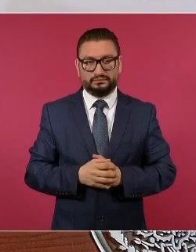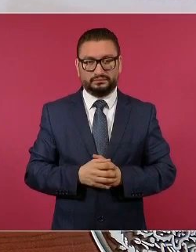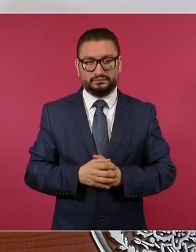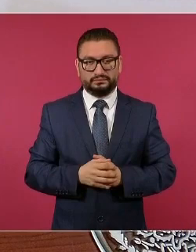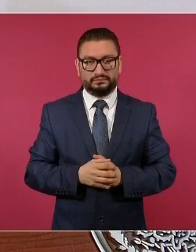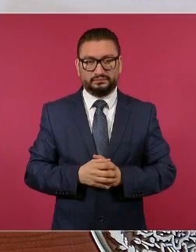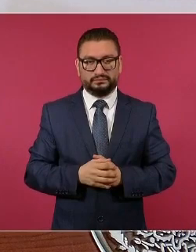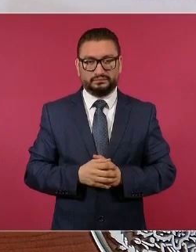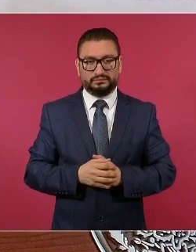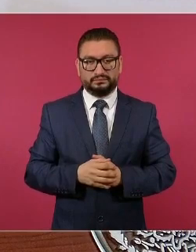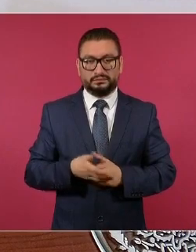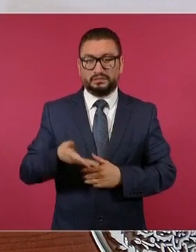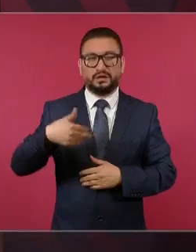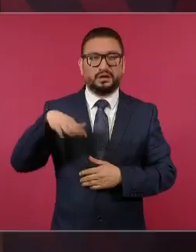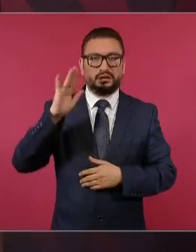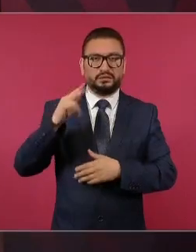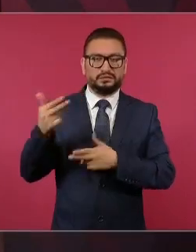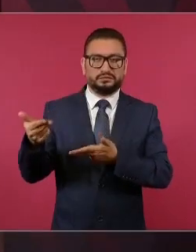que me dejó